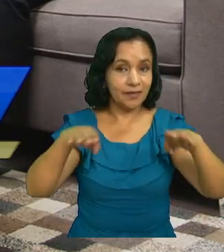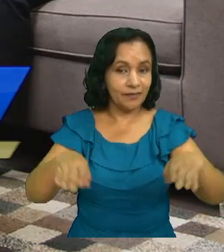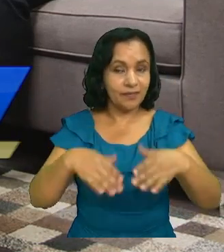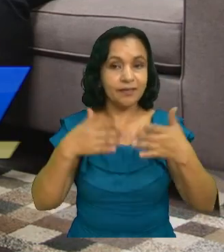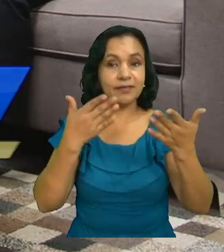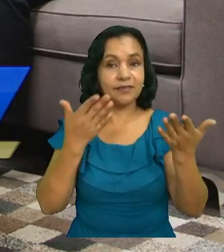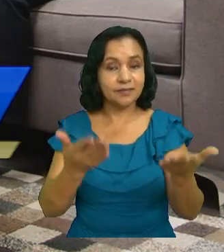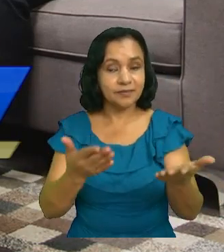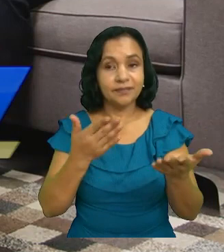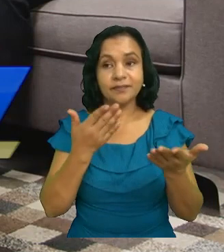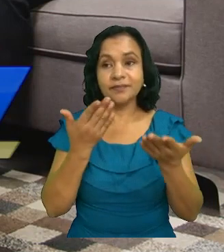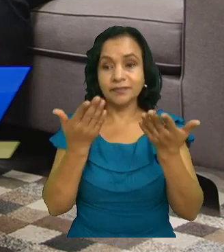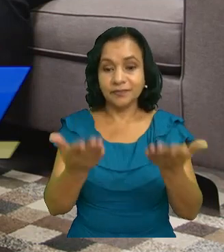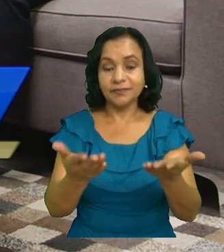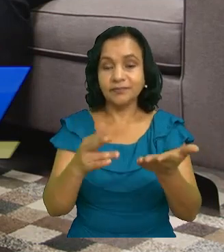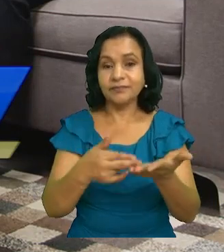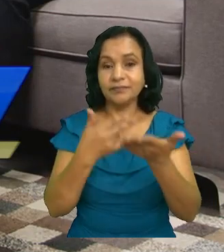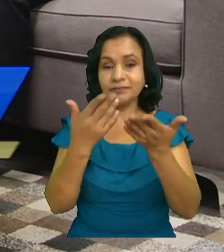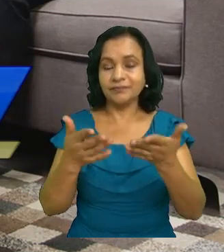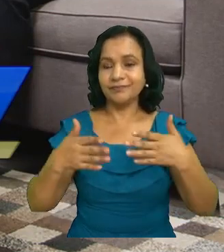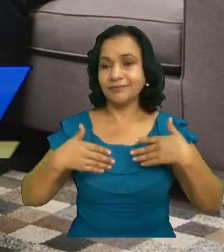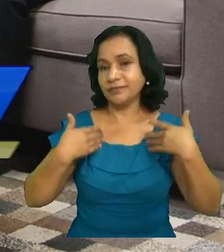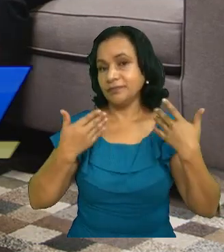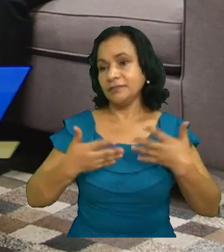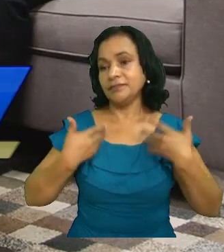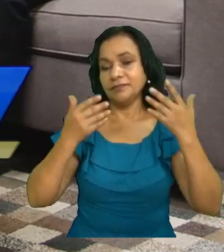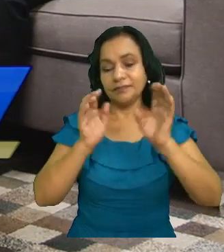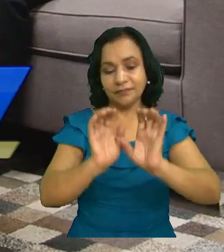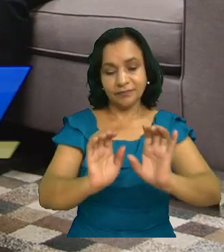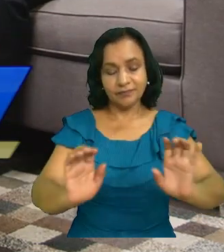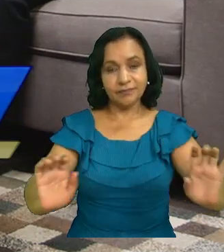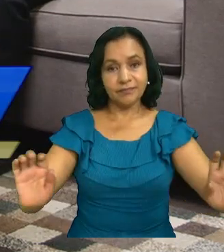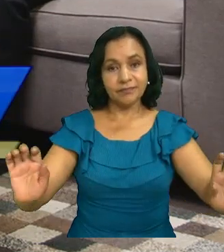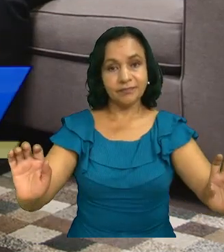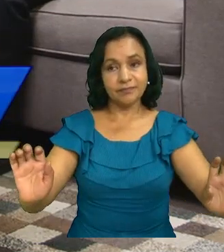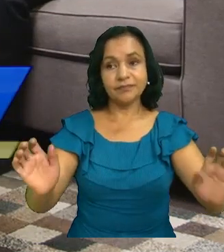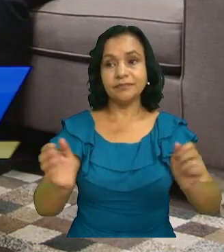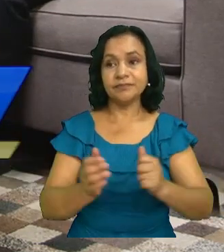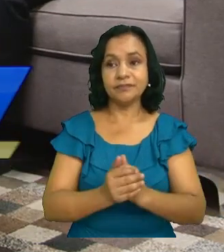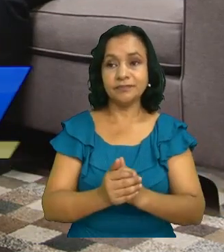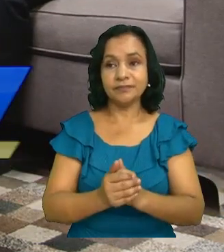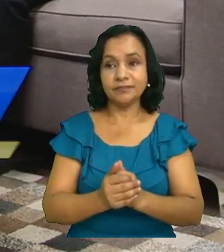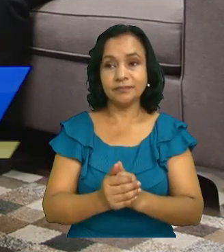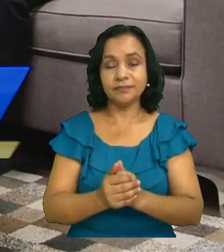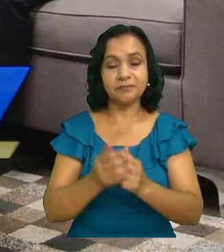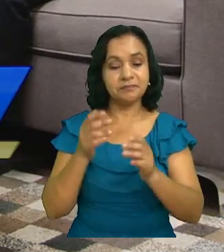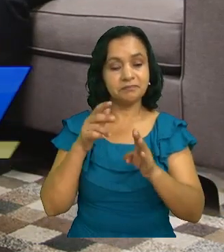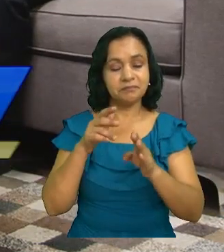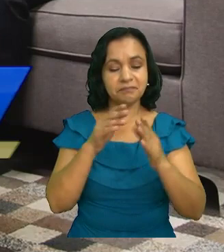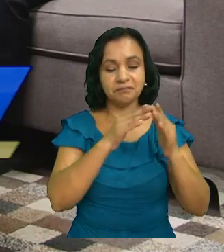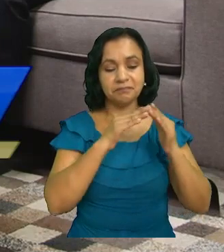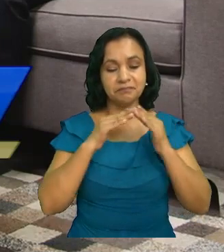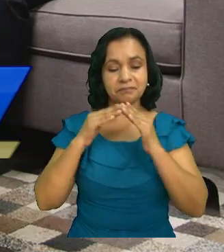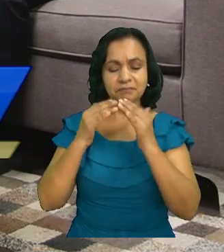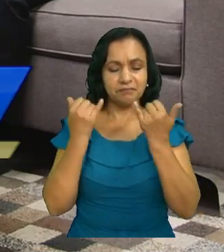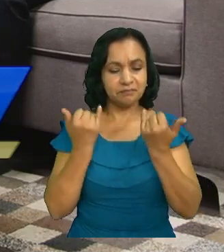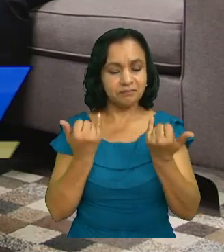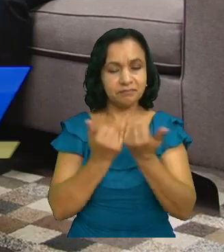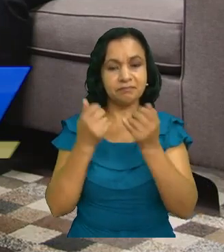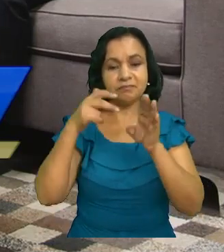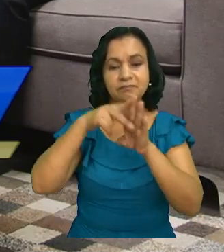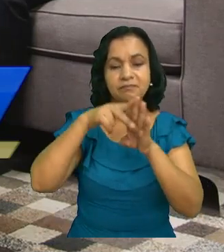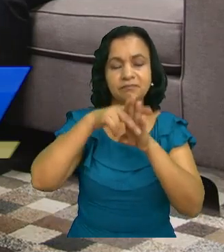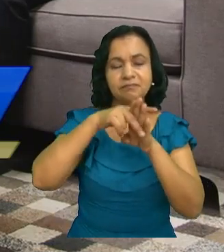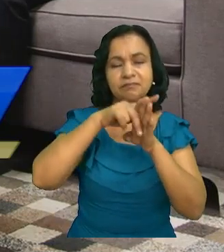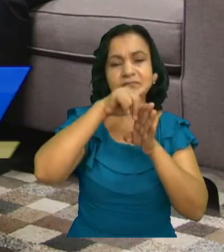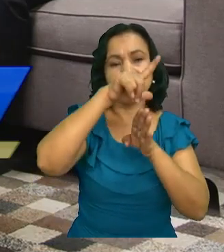mayor rapidez, y los niños los van a disfrutar, ¿verdad?, como lo disfrutan los niños, claro, en el campo, con un